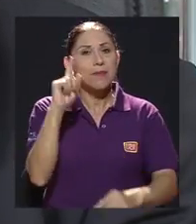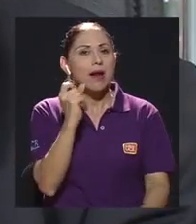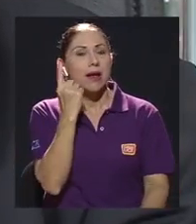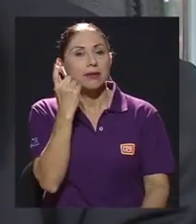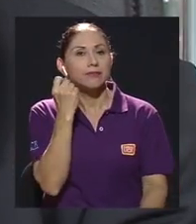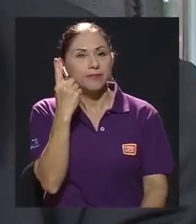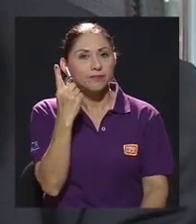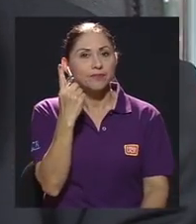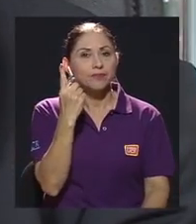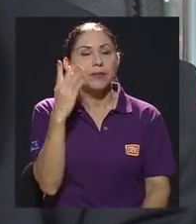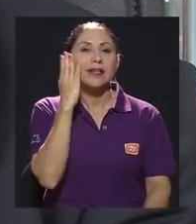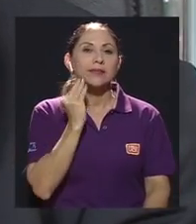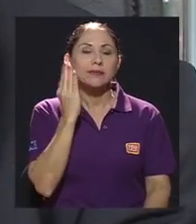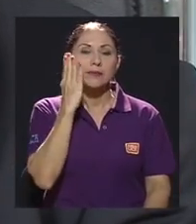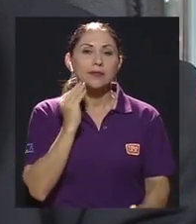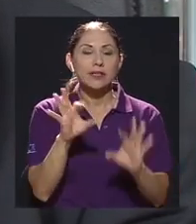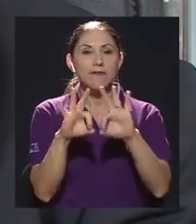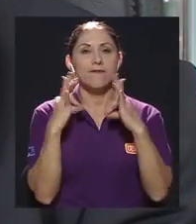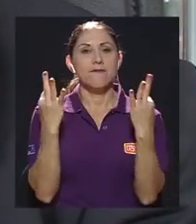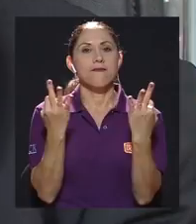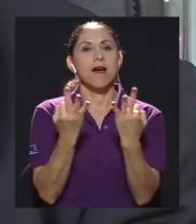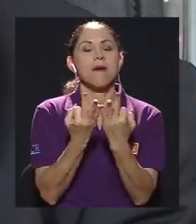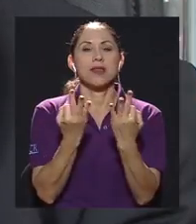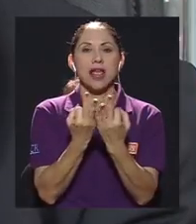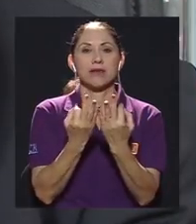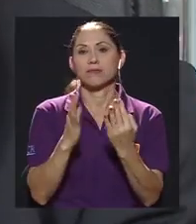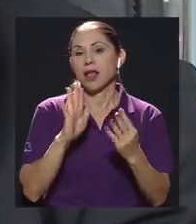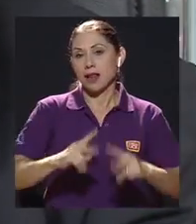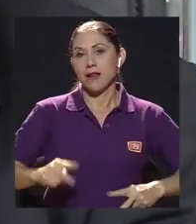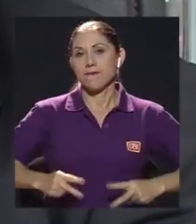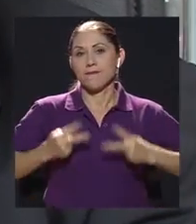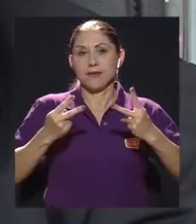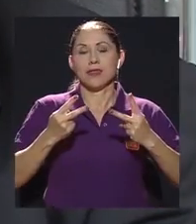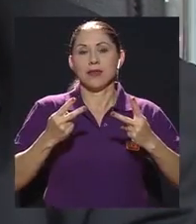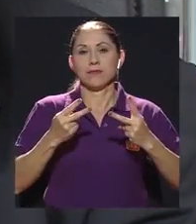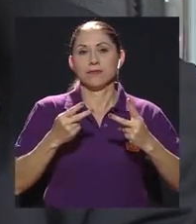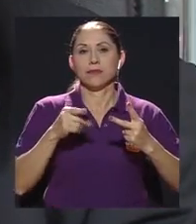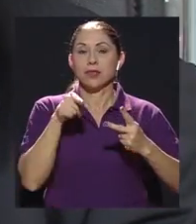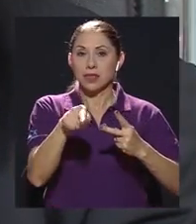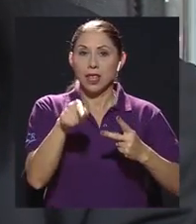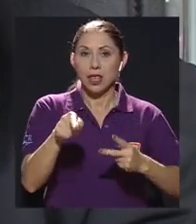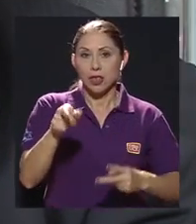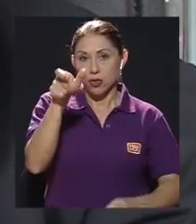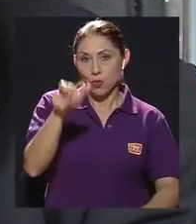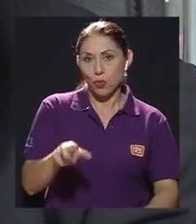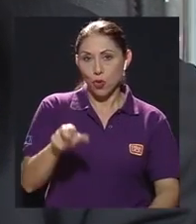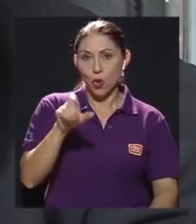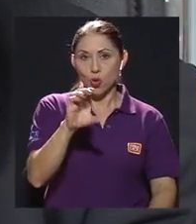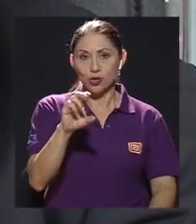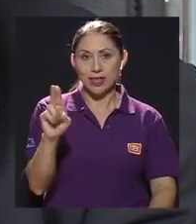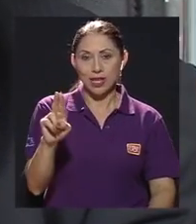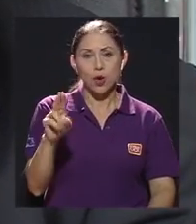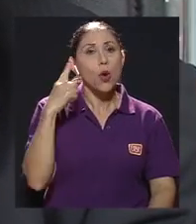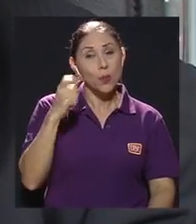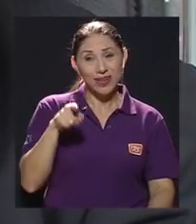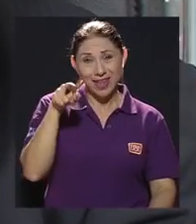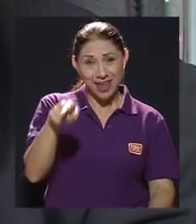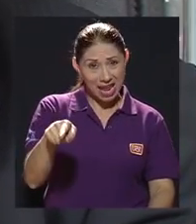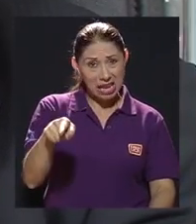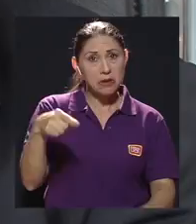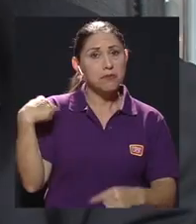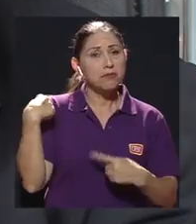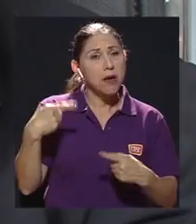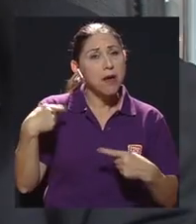la experiencia familiar y vital de don Constantino, porque él nos testimonia a lo largo de su